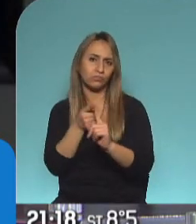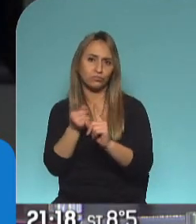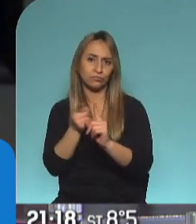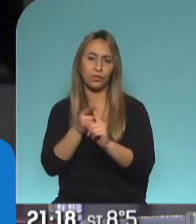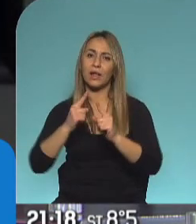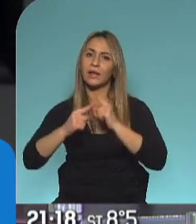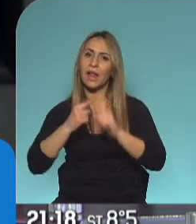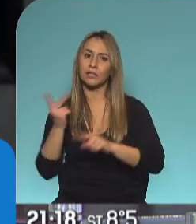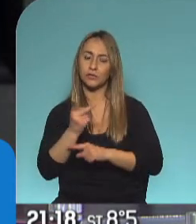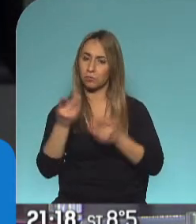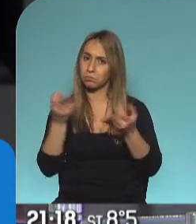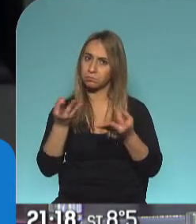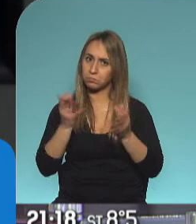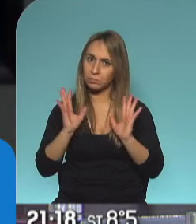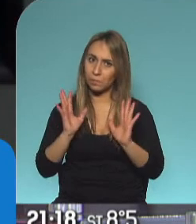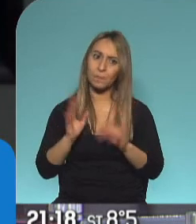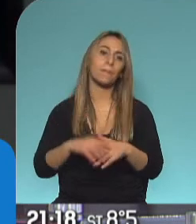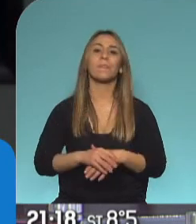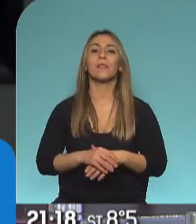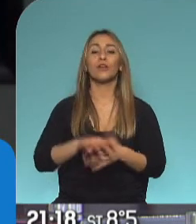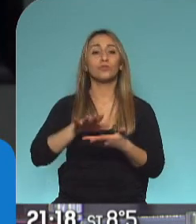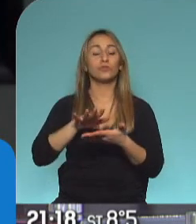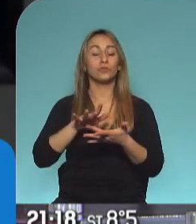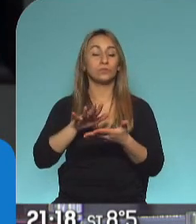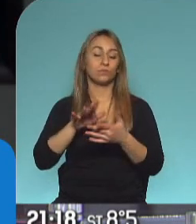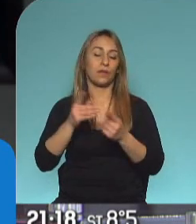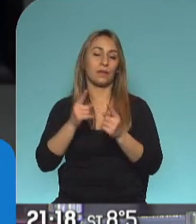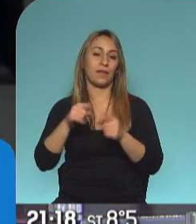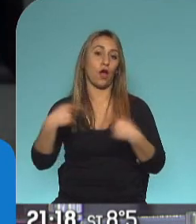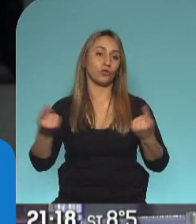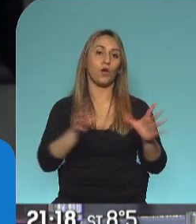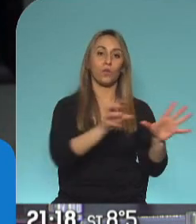relación bastante más acorde que lo que sucede con el resto de ambos gobiernos.